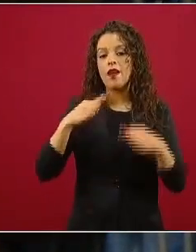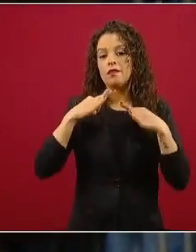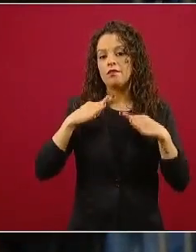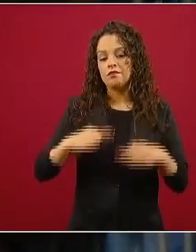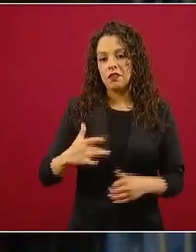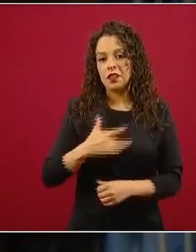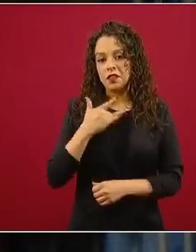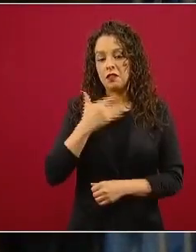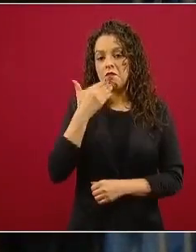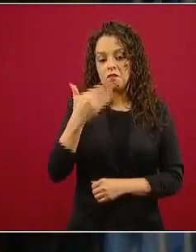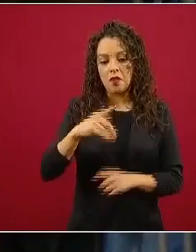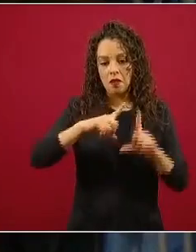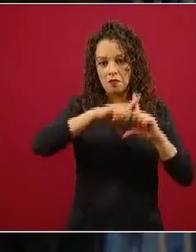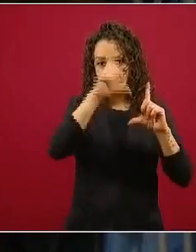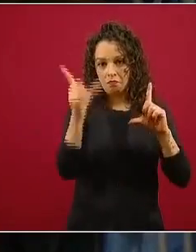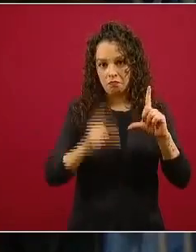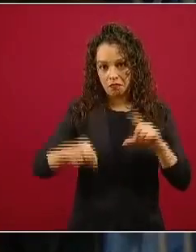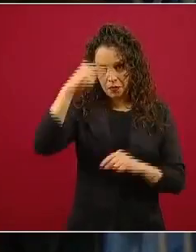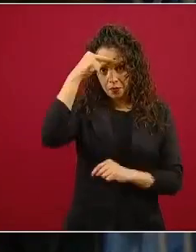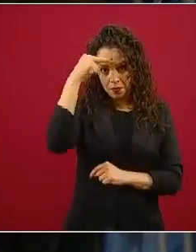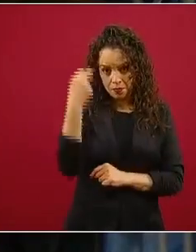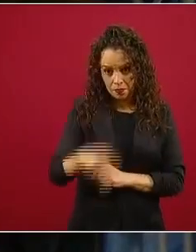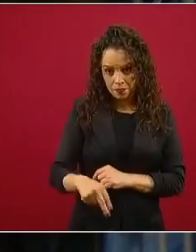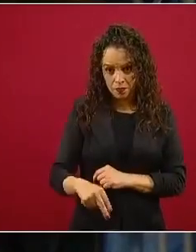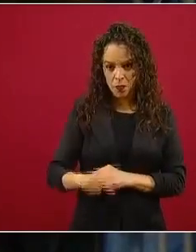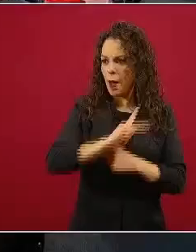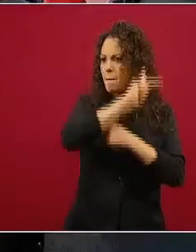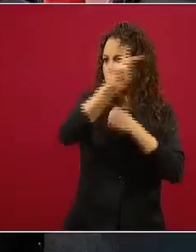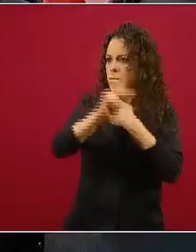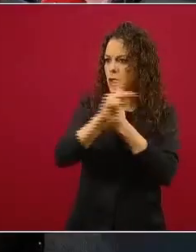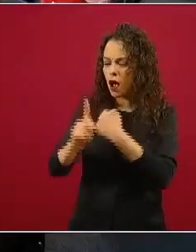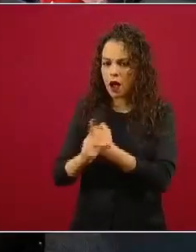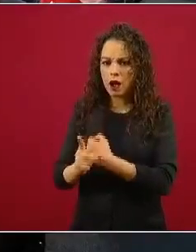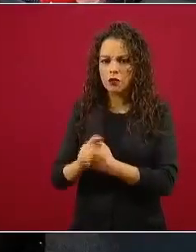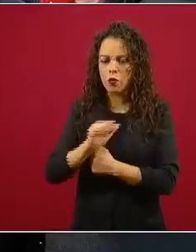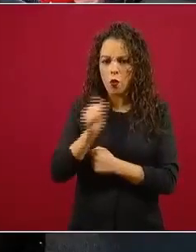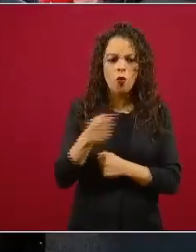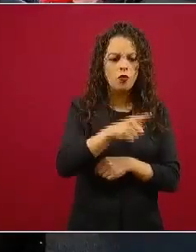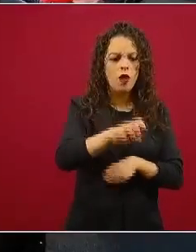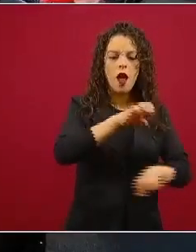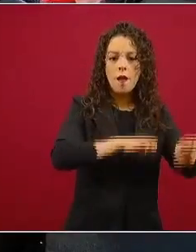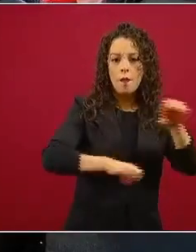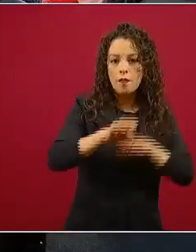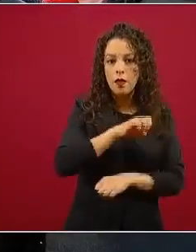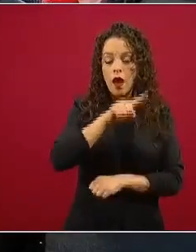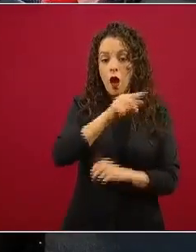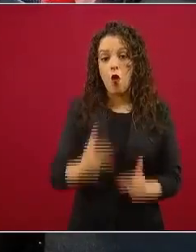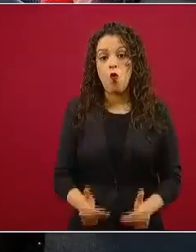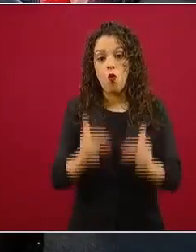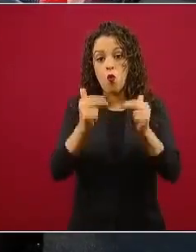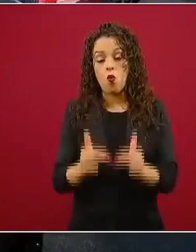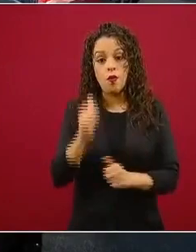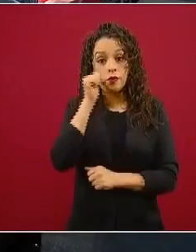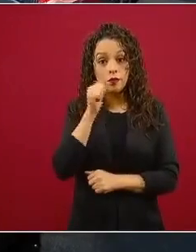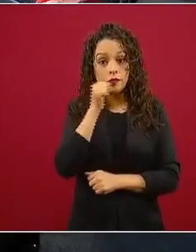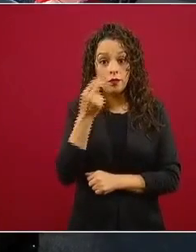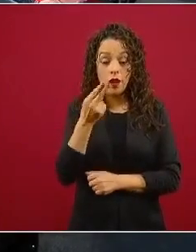mexicanos, todas las empresas inversionistas, sectores, todo esto. Esa sería la primera pregunta.